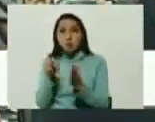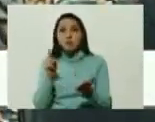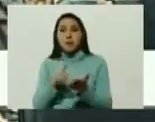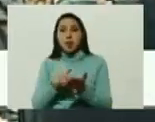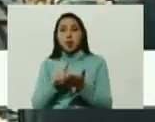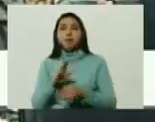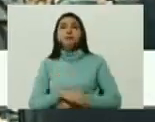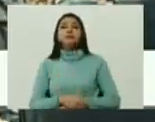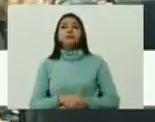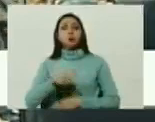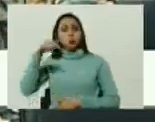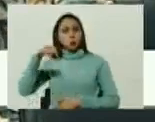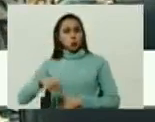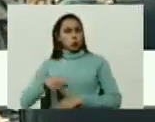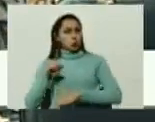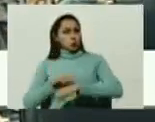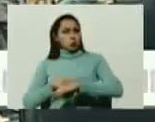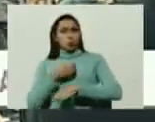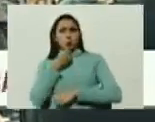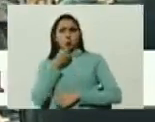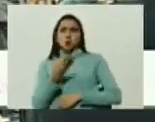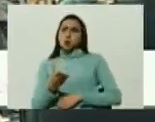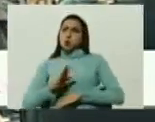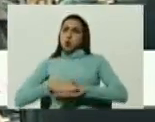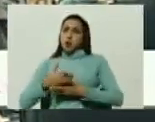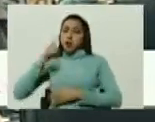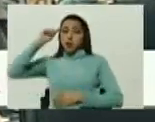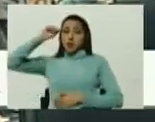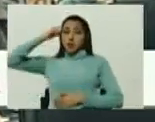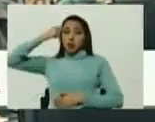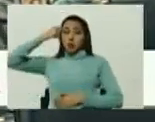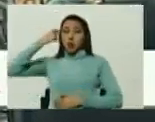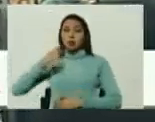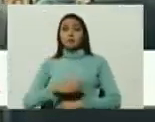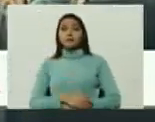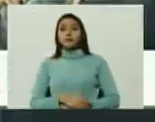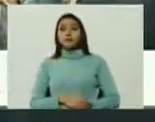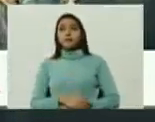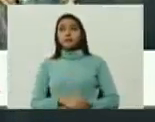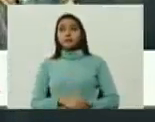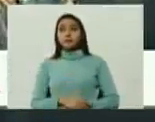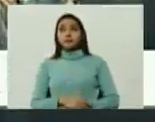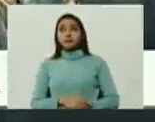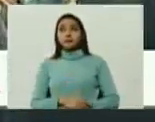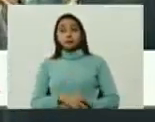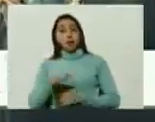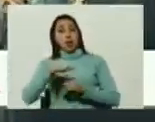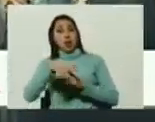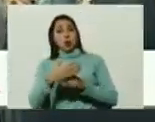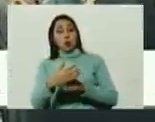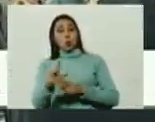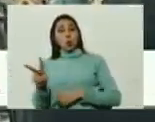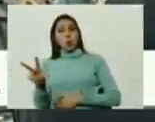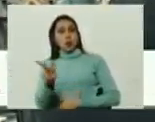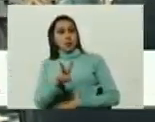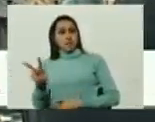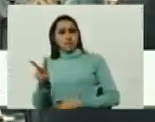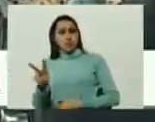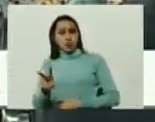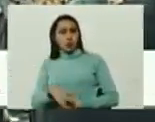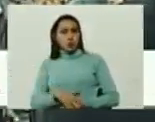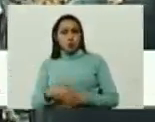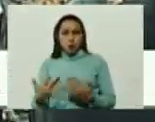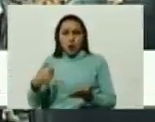hoy es un buen momento para recordar a quienes la situación país los tiene más